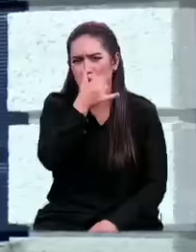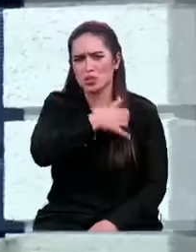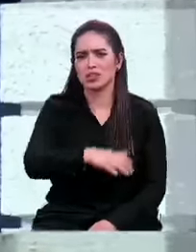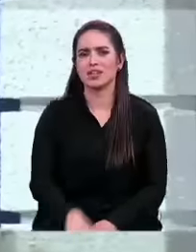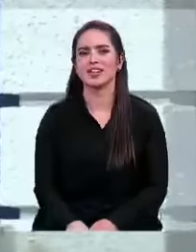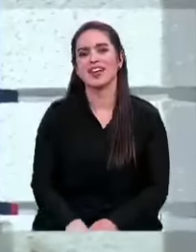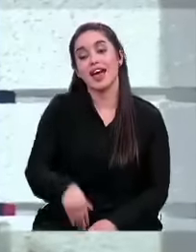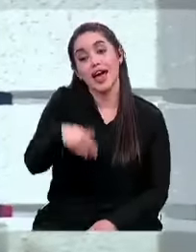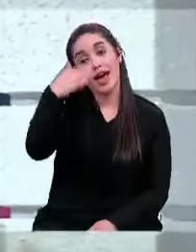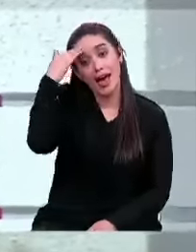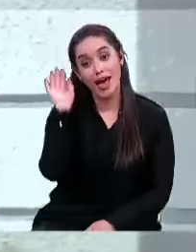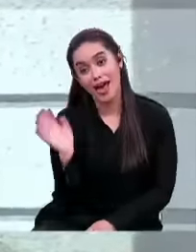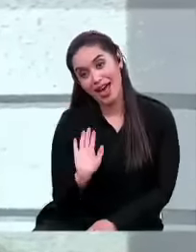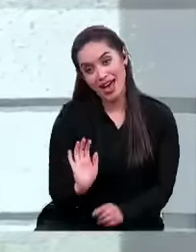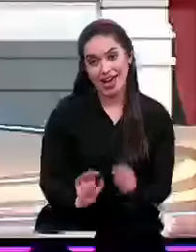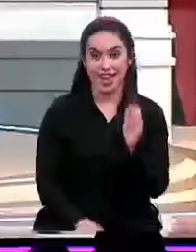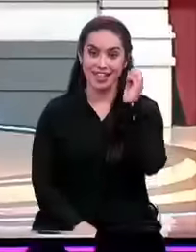Hi!